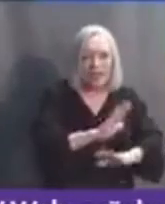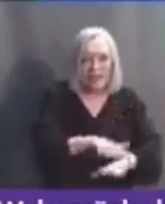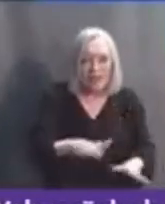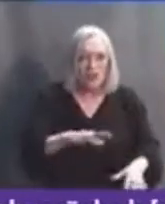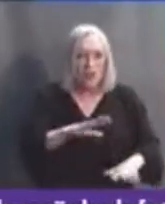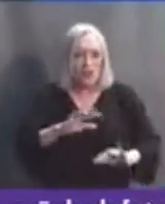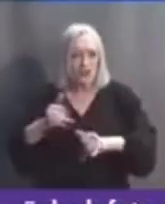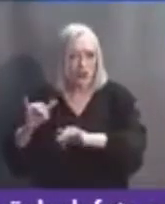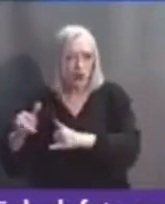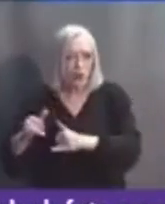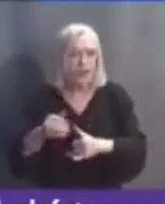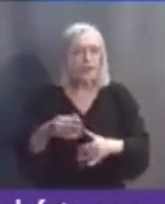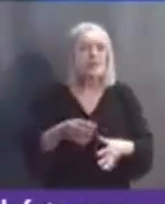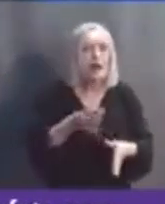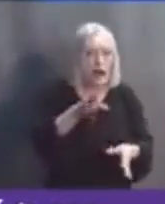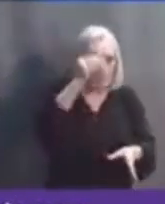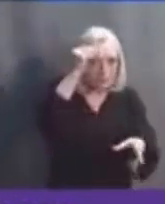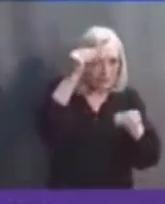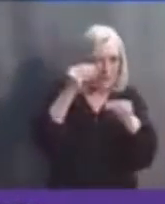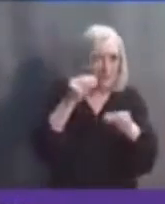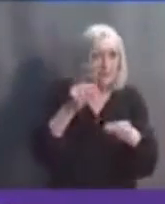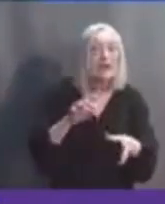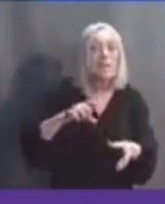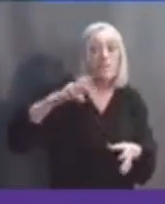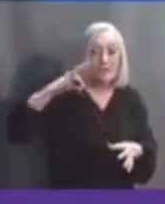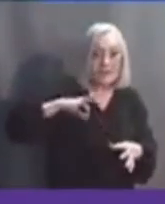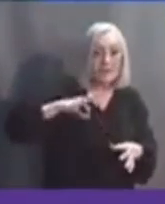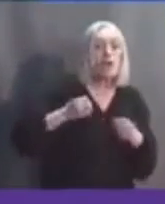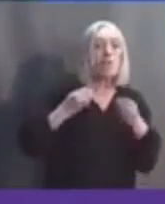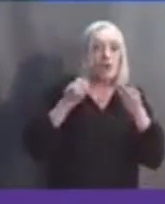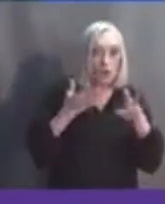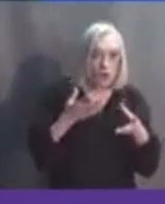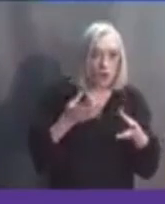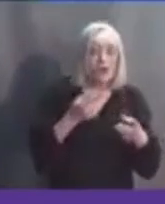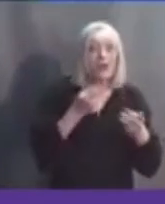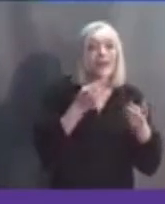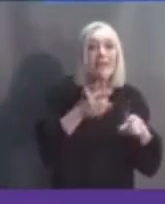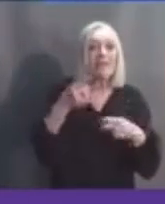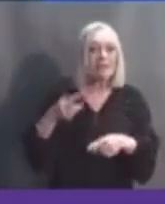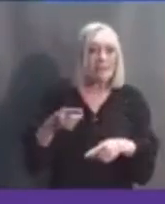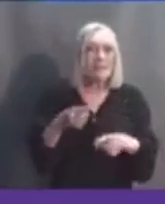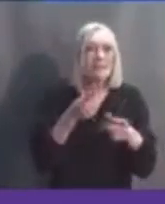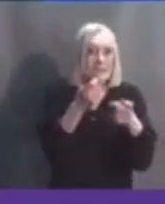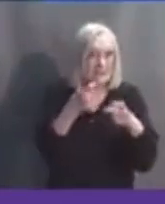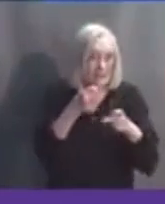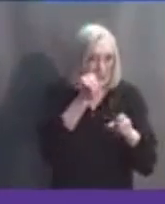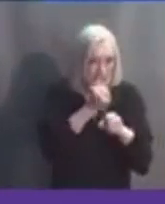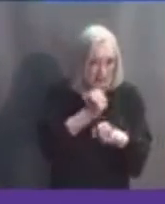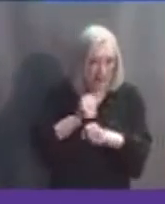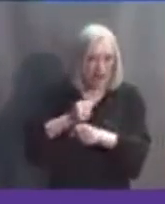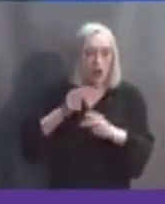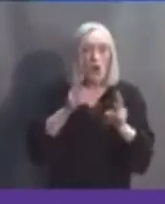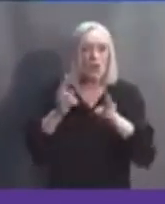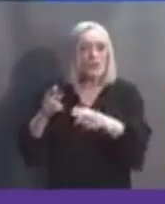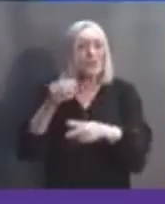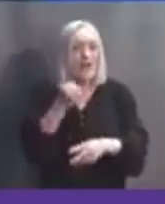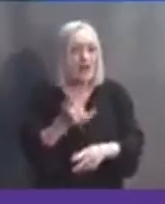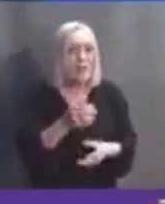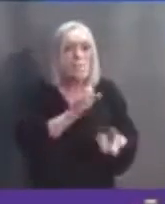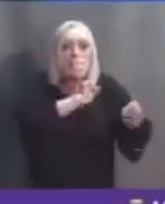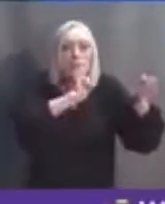recuperar el salario y las condiciones de trabajo para los docentes debemos mejorar la